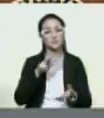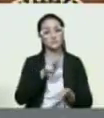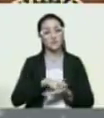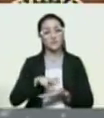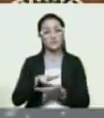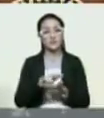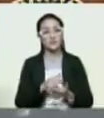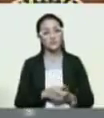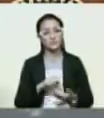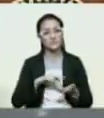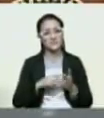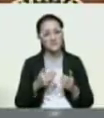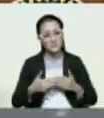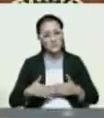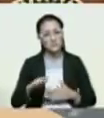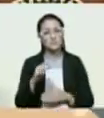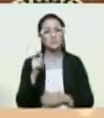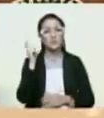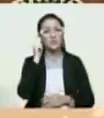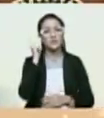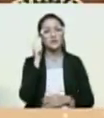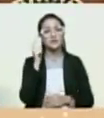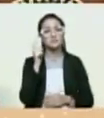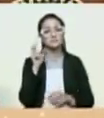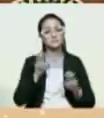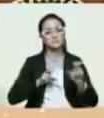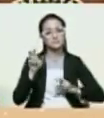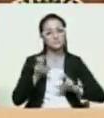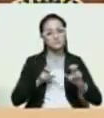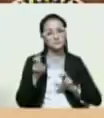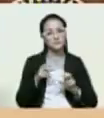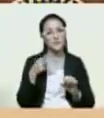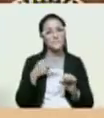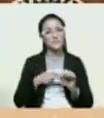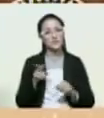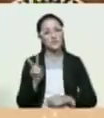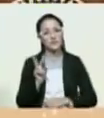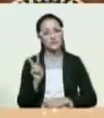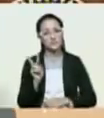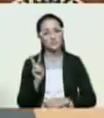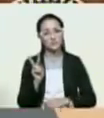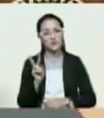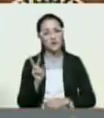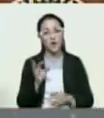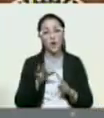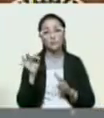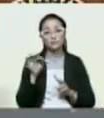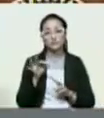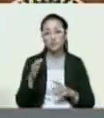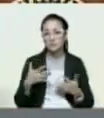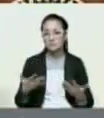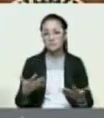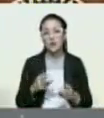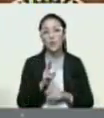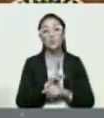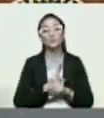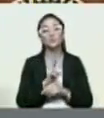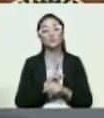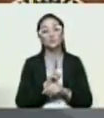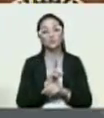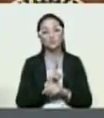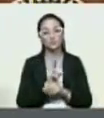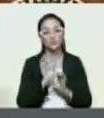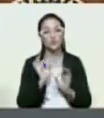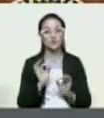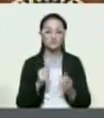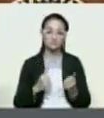consecuencia en los próximos días estudiaremos junto a petróleos de venezuela las opciones que permitan el uso de este activo para